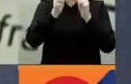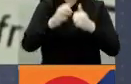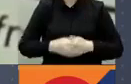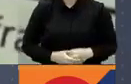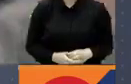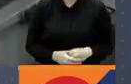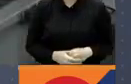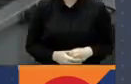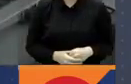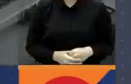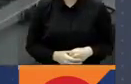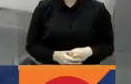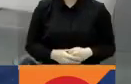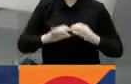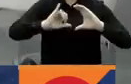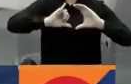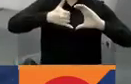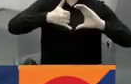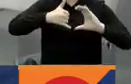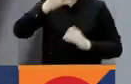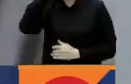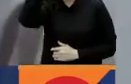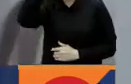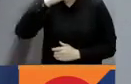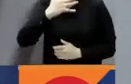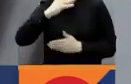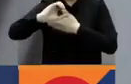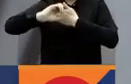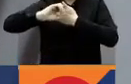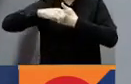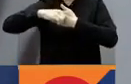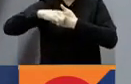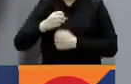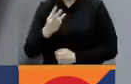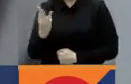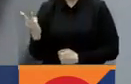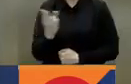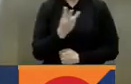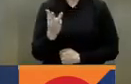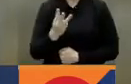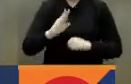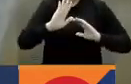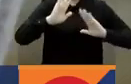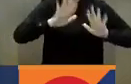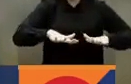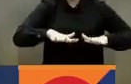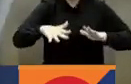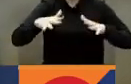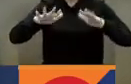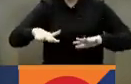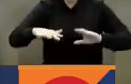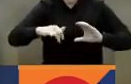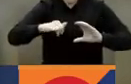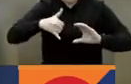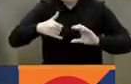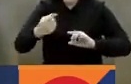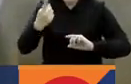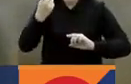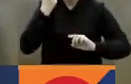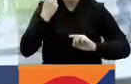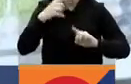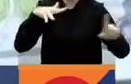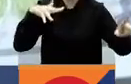La caída de WhatsApp, Facebook e Instagram tuvo consecuencias hasta en la Bolsa de Valores de Nueva York. Aunque no se debió a